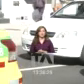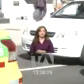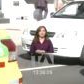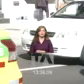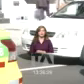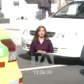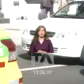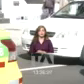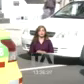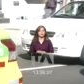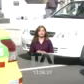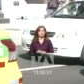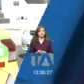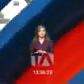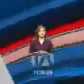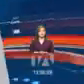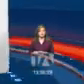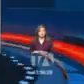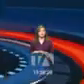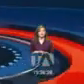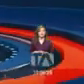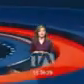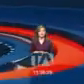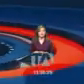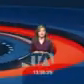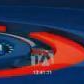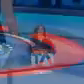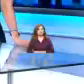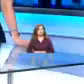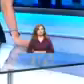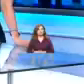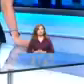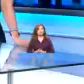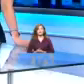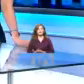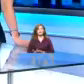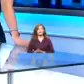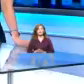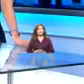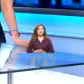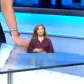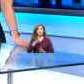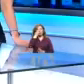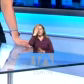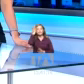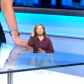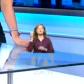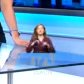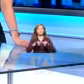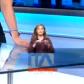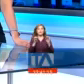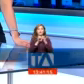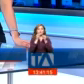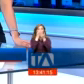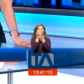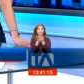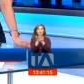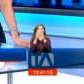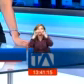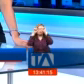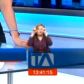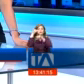Valencia, 24 horas. seguimos informando, la Corporación Nacional